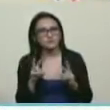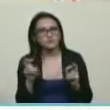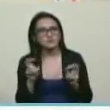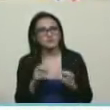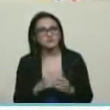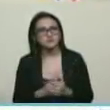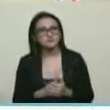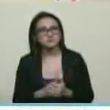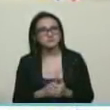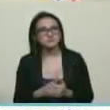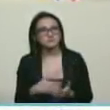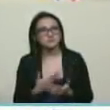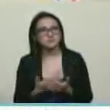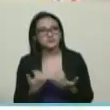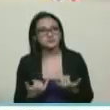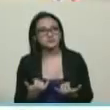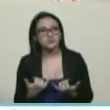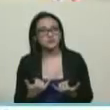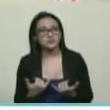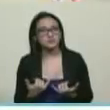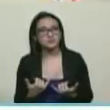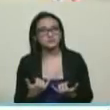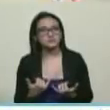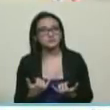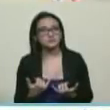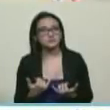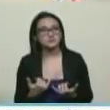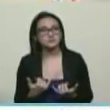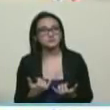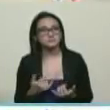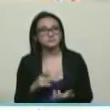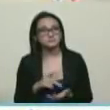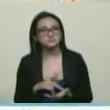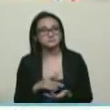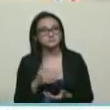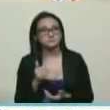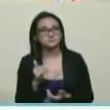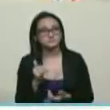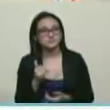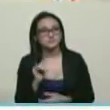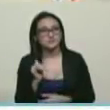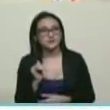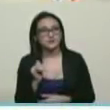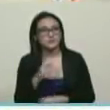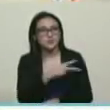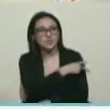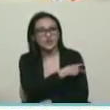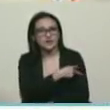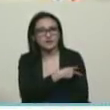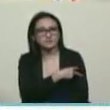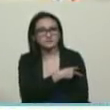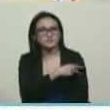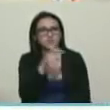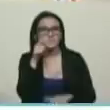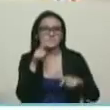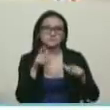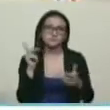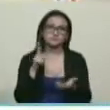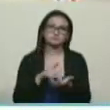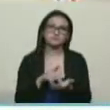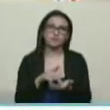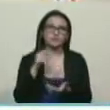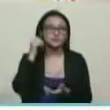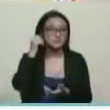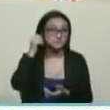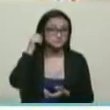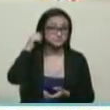hecho, y en el día de hoy están, como siempre, en su recorrido. También tenemos una pequeña delegación de algunas personas que vinieron